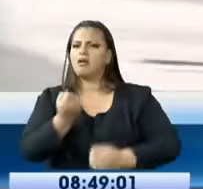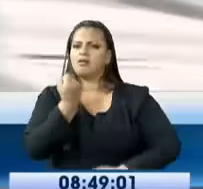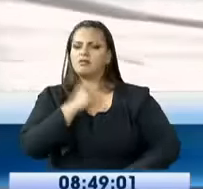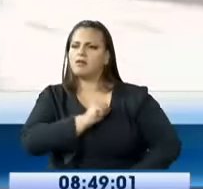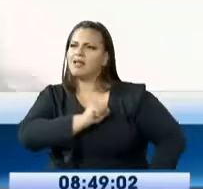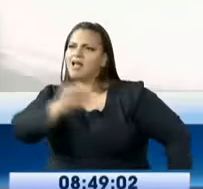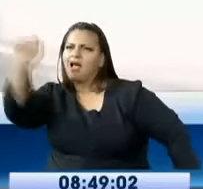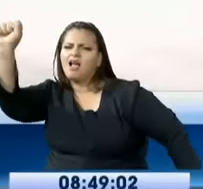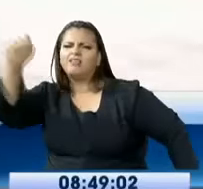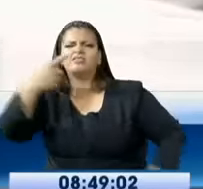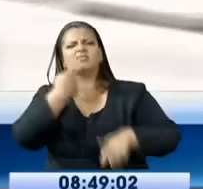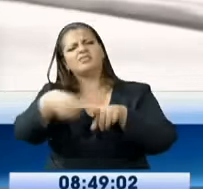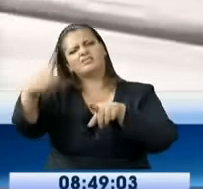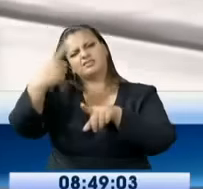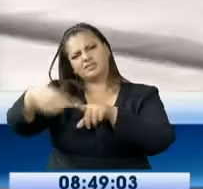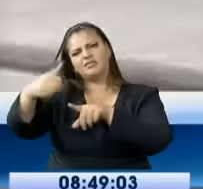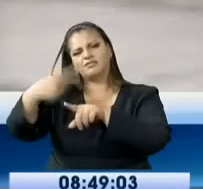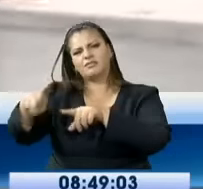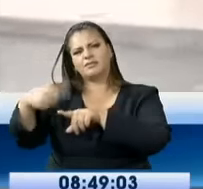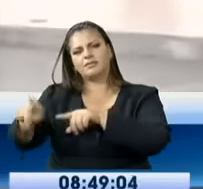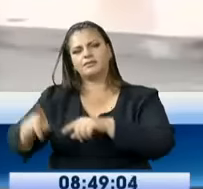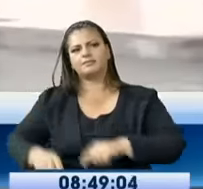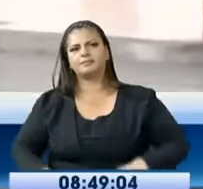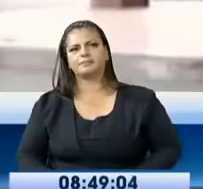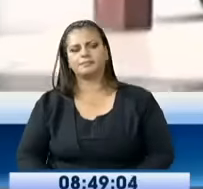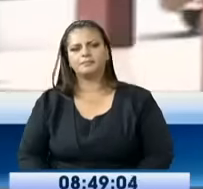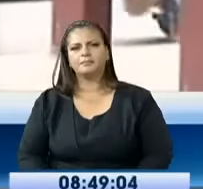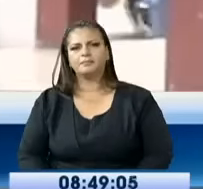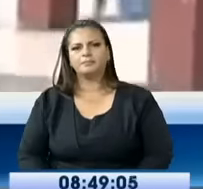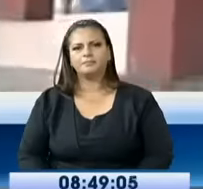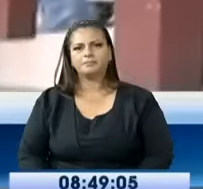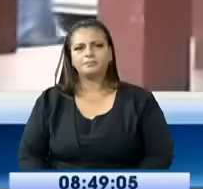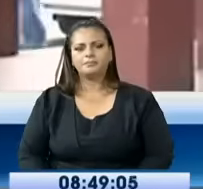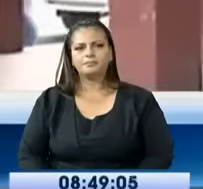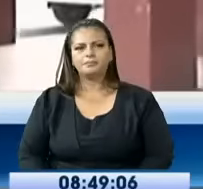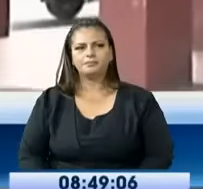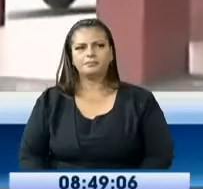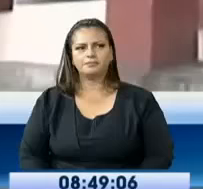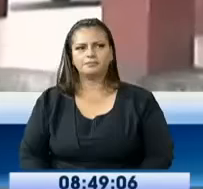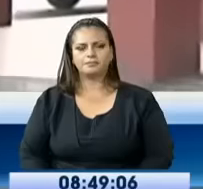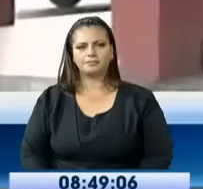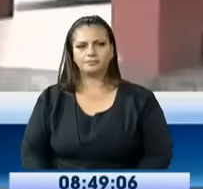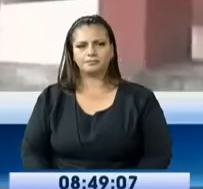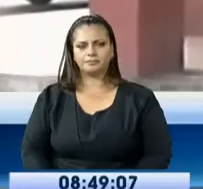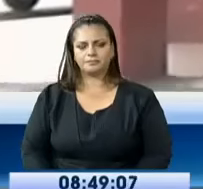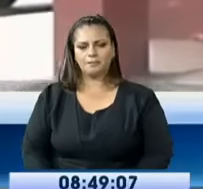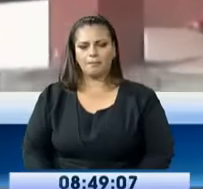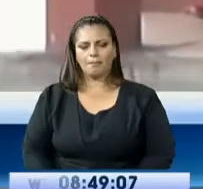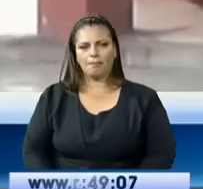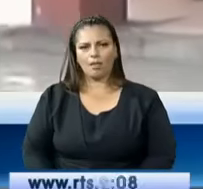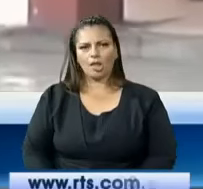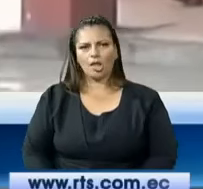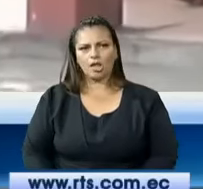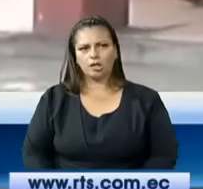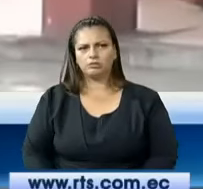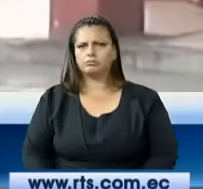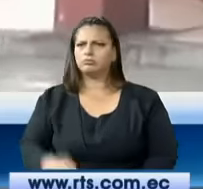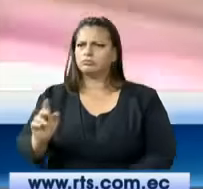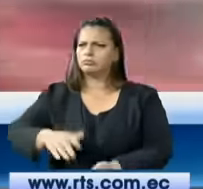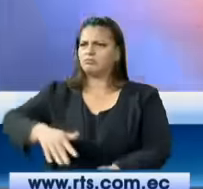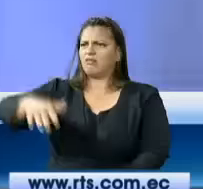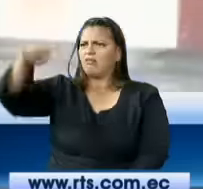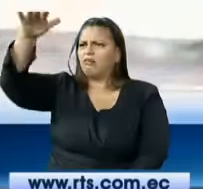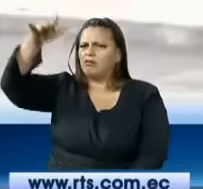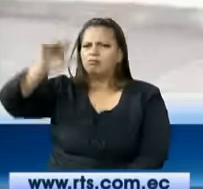está enseñando. En esa esquina hace un rato estábamos viendo unos incluso más grandes. ¿Hasta qué porte tienen permitido